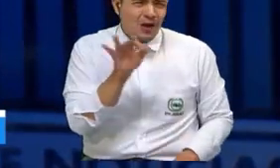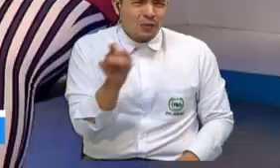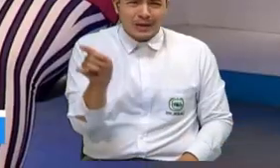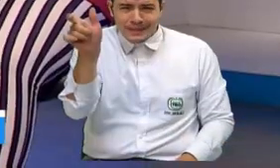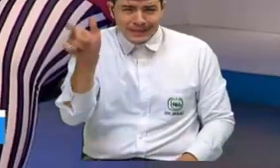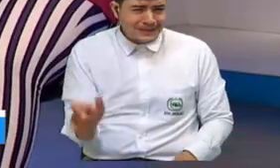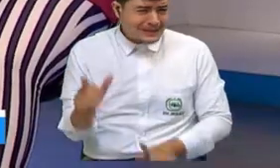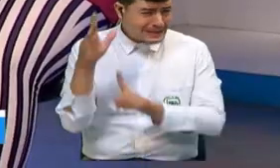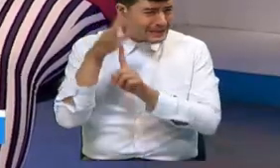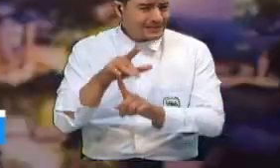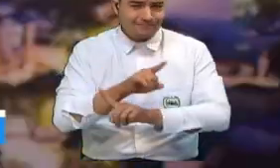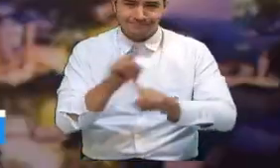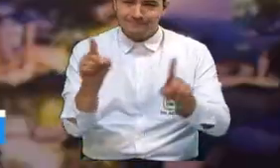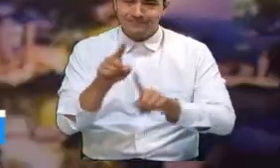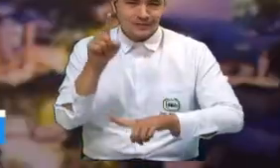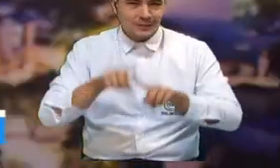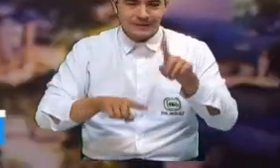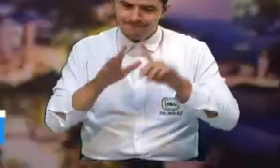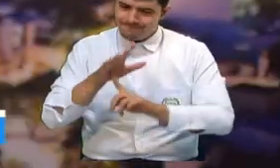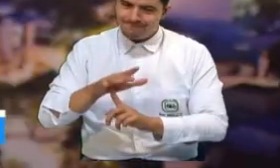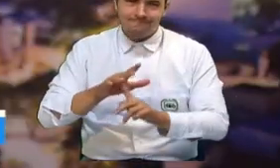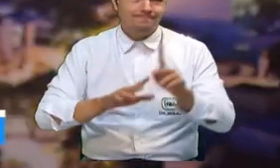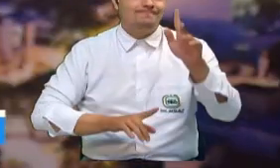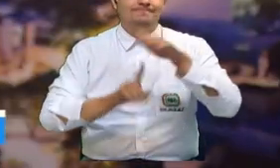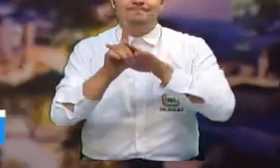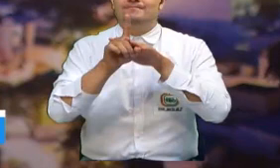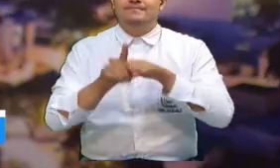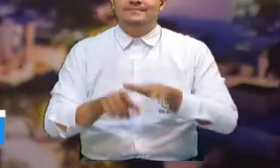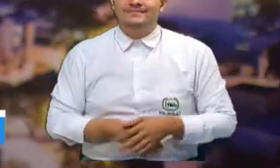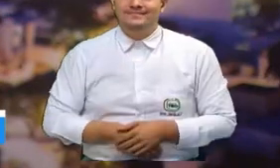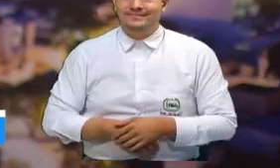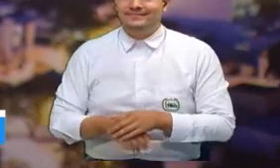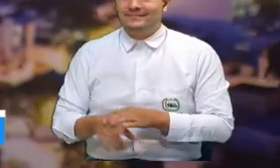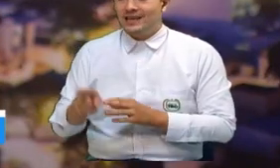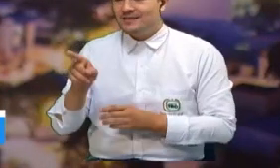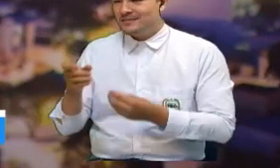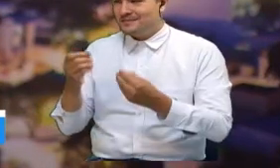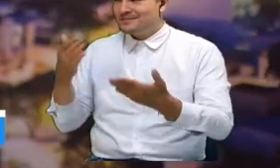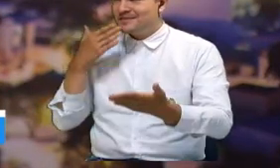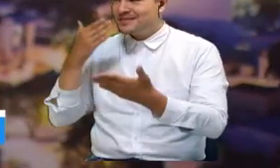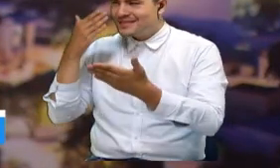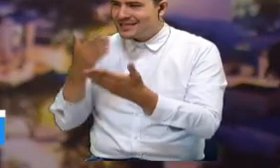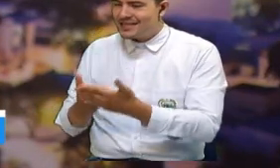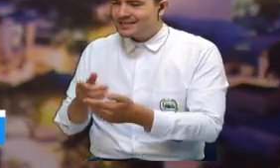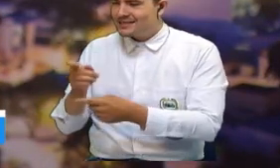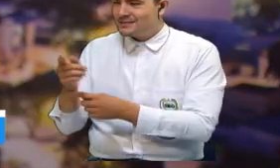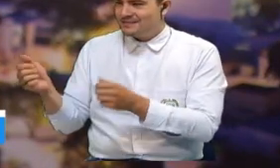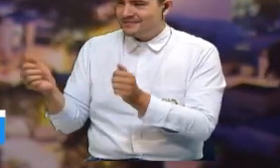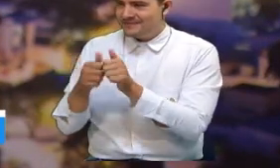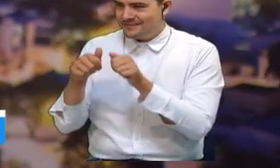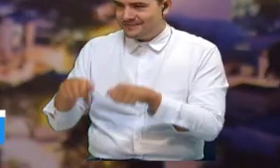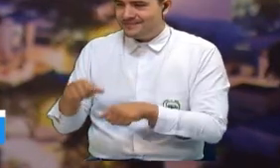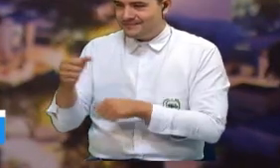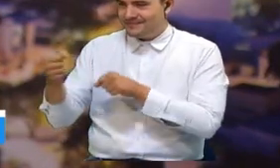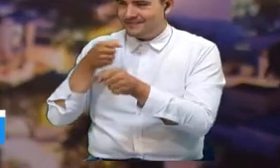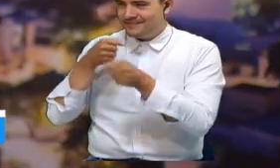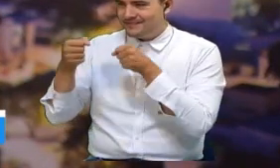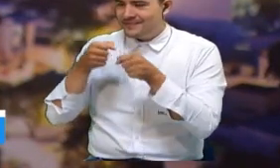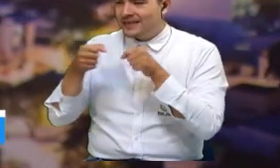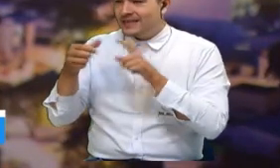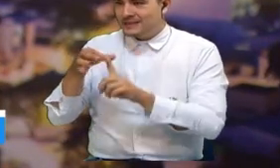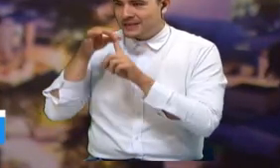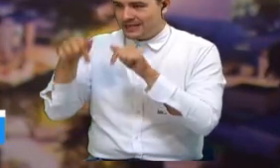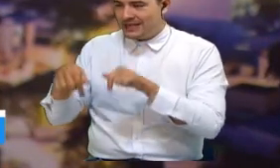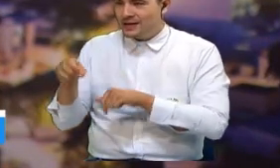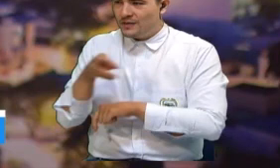alguien. Sí, señora. Con este mensaje, pues, te damos las gracias por acompañarnos en esta edición especial de Oriente Noticias,